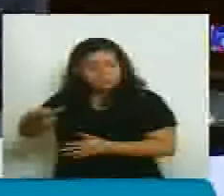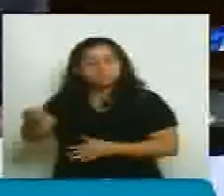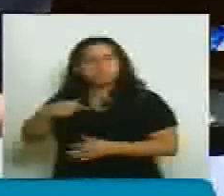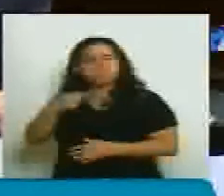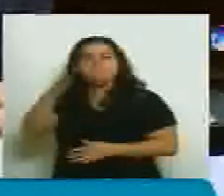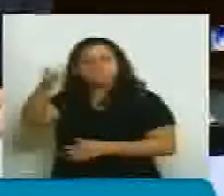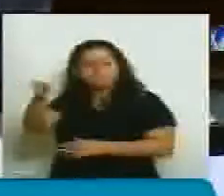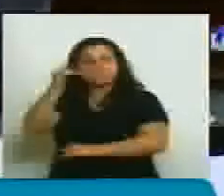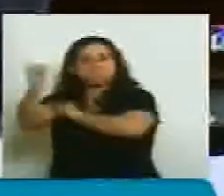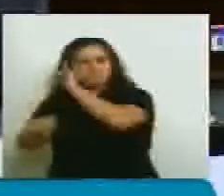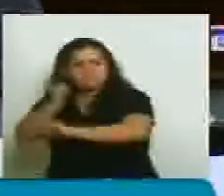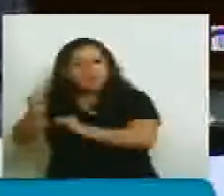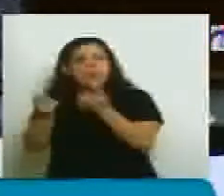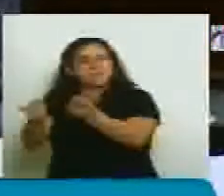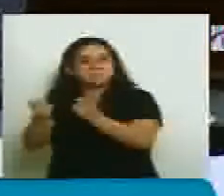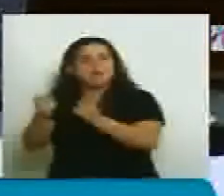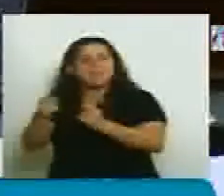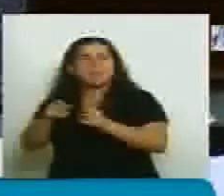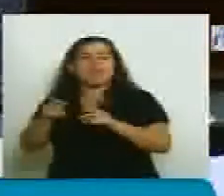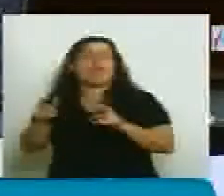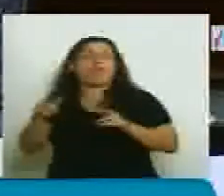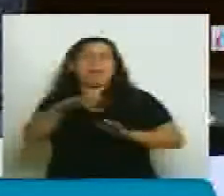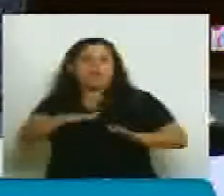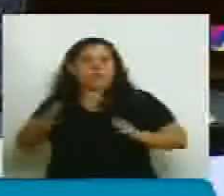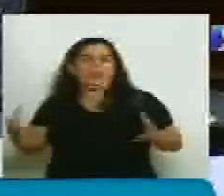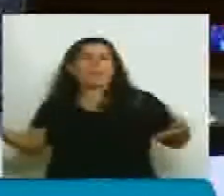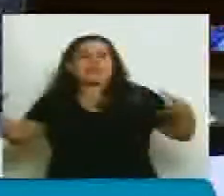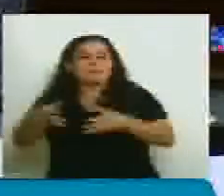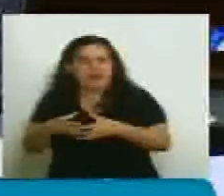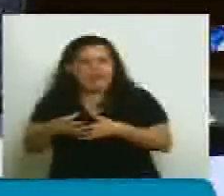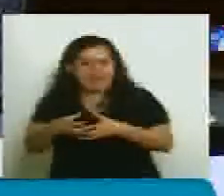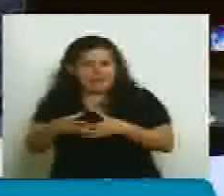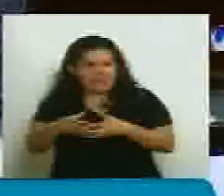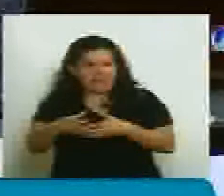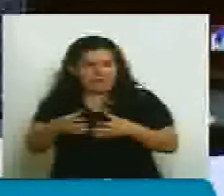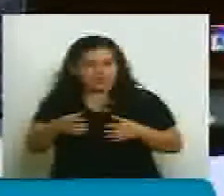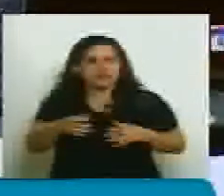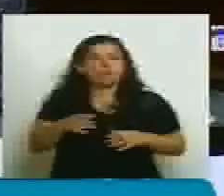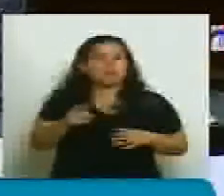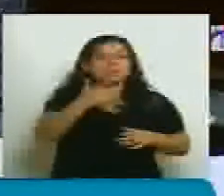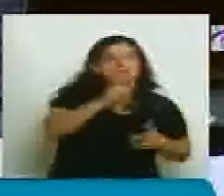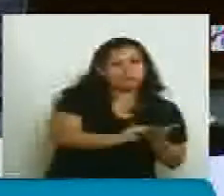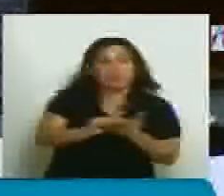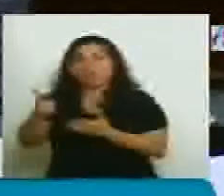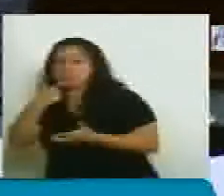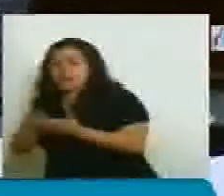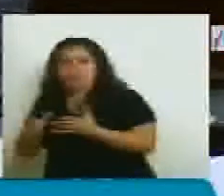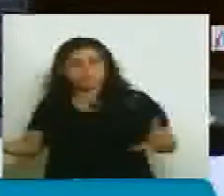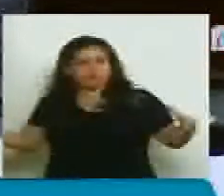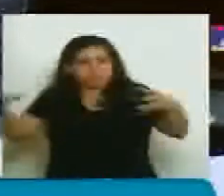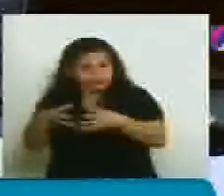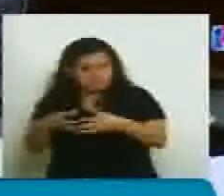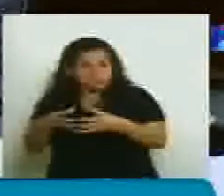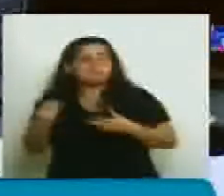planteé la necesidad de hacer una comisión bicameral que estudie de un modo detallado todo lo que significa la